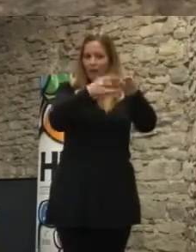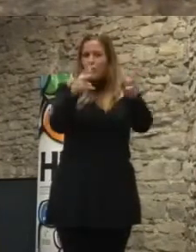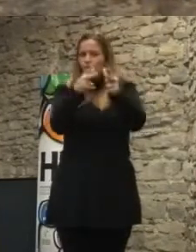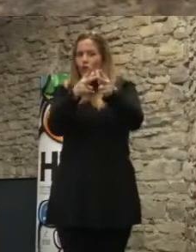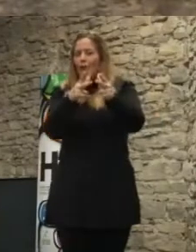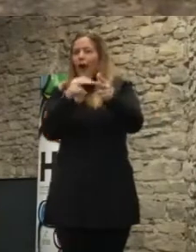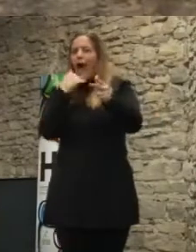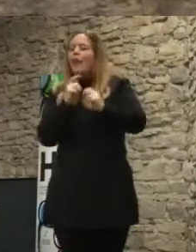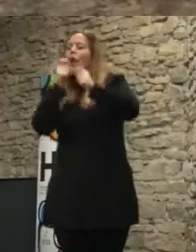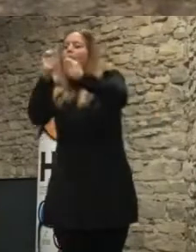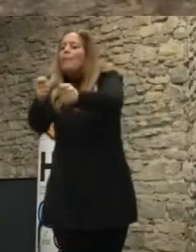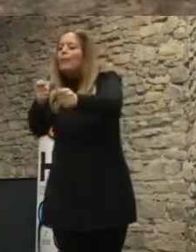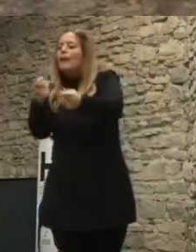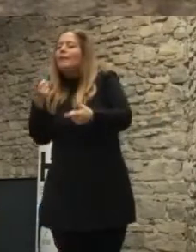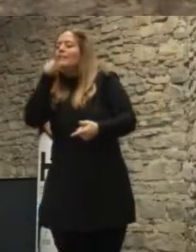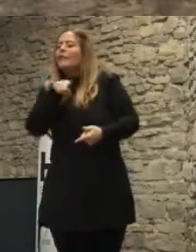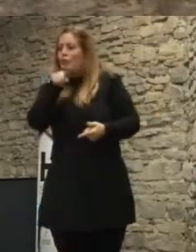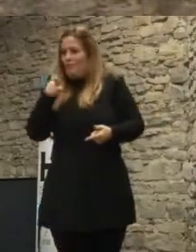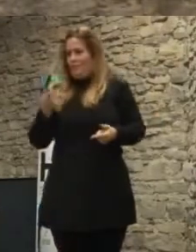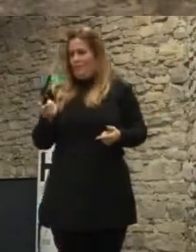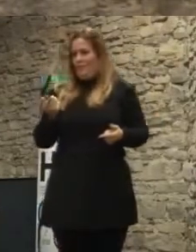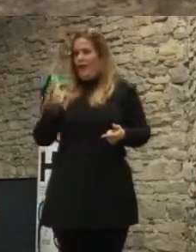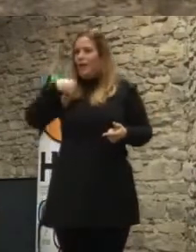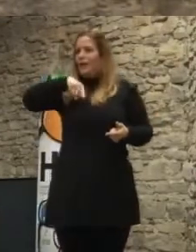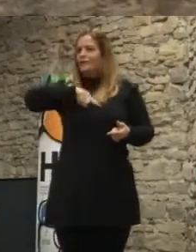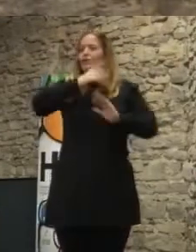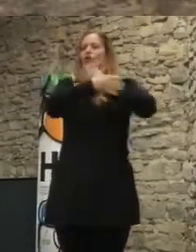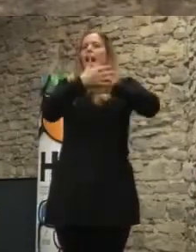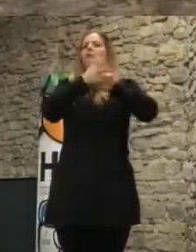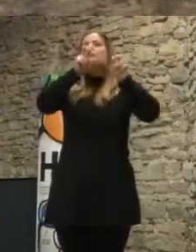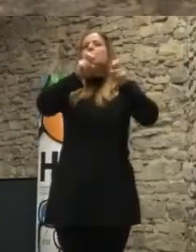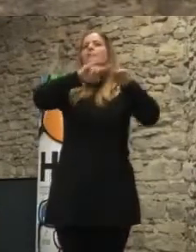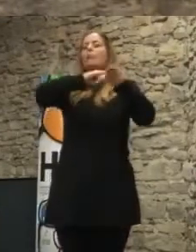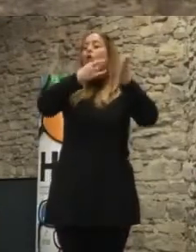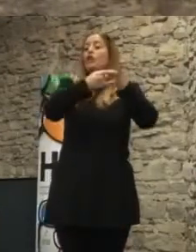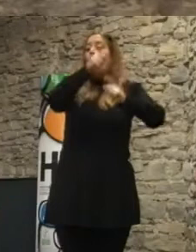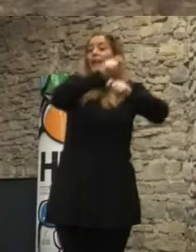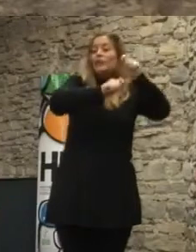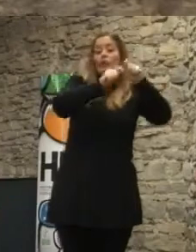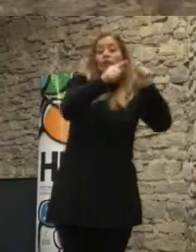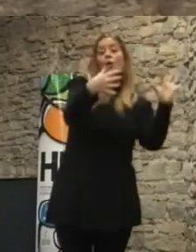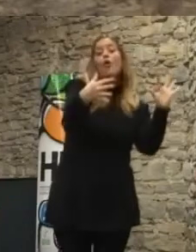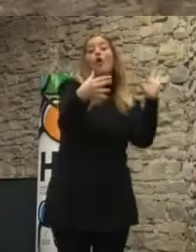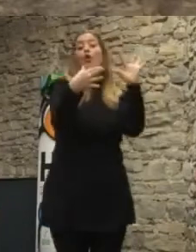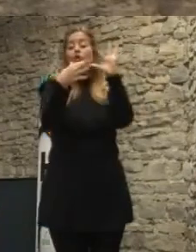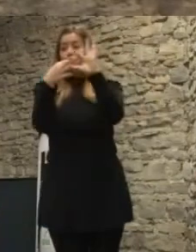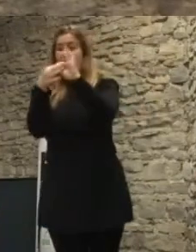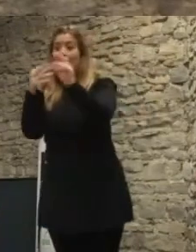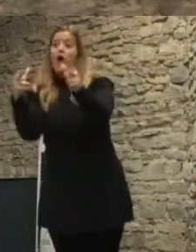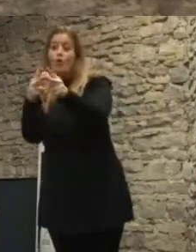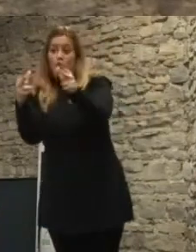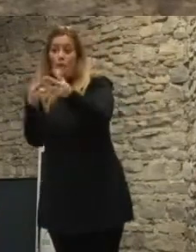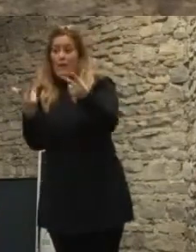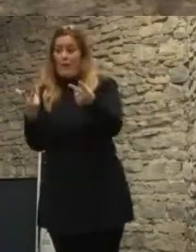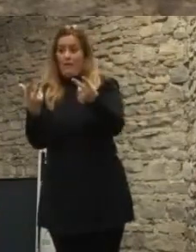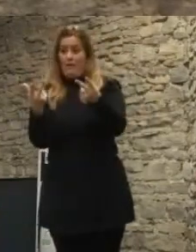lo que comentábamos de... el proyecto de la asociación es lo que conecta a la asociación con la sociedad, más allá de la actividad de los